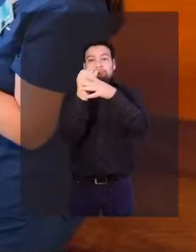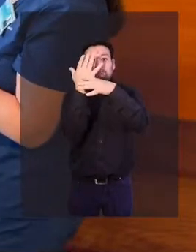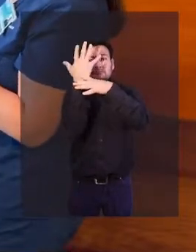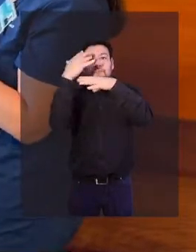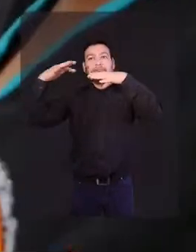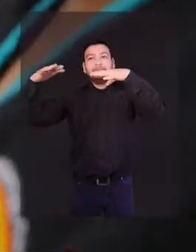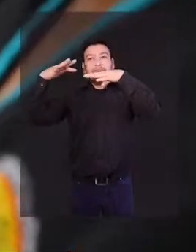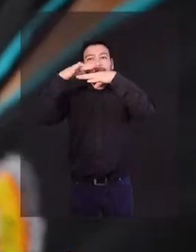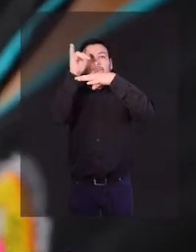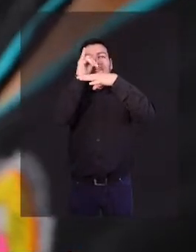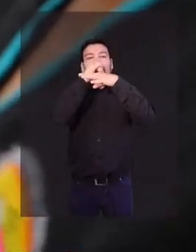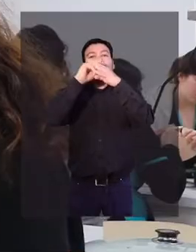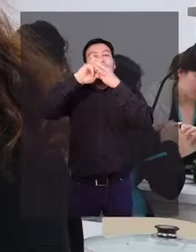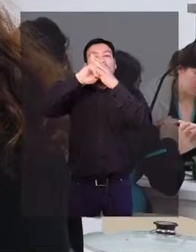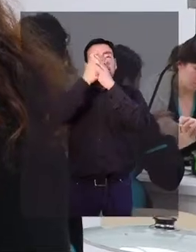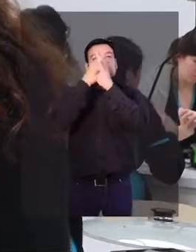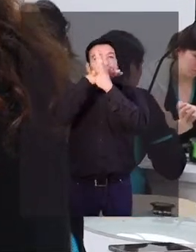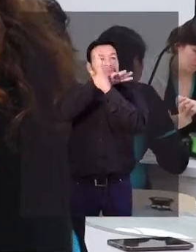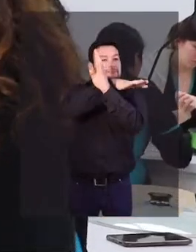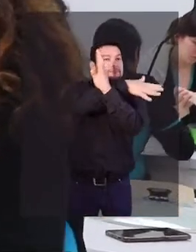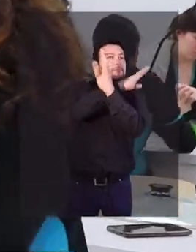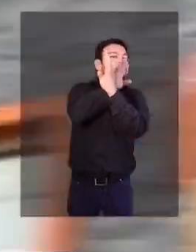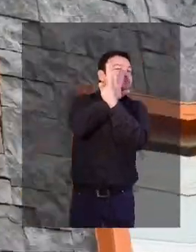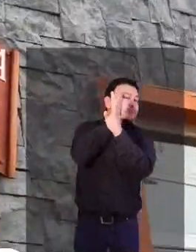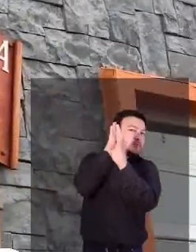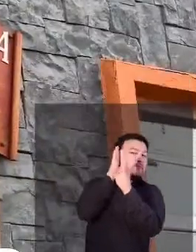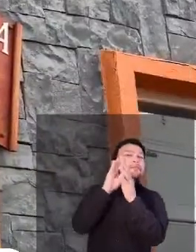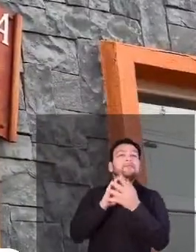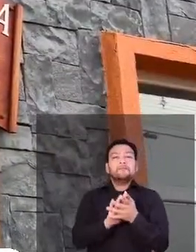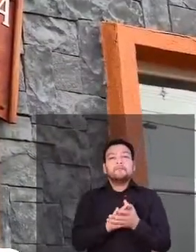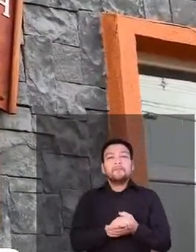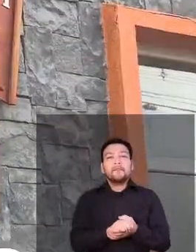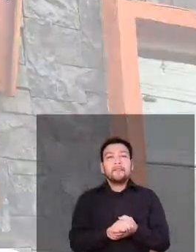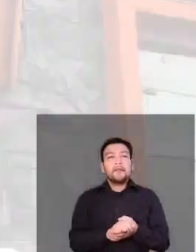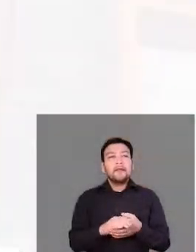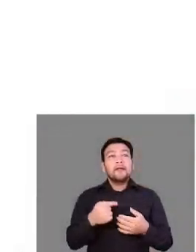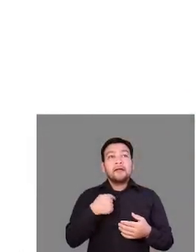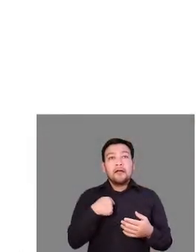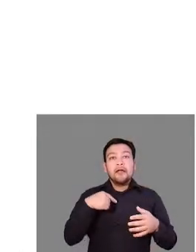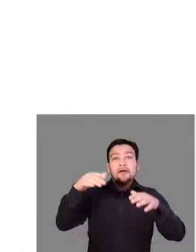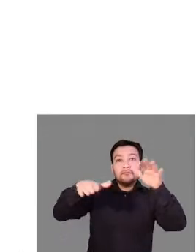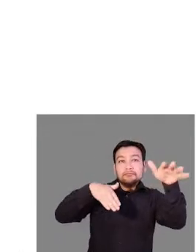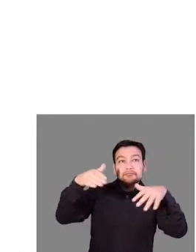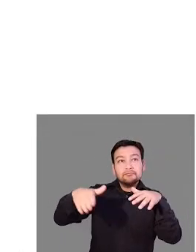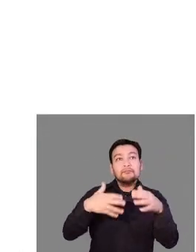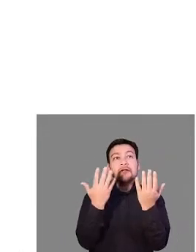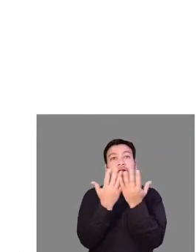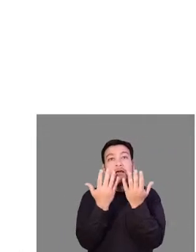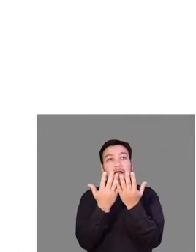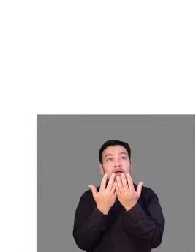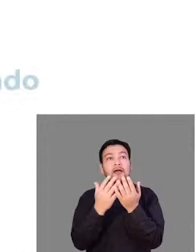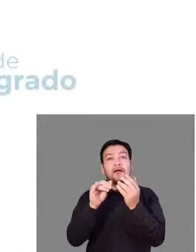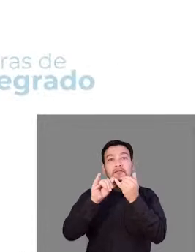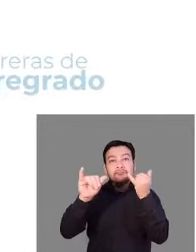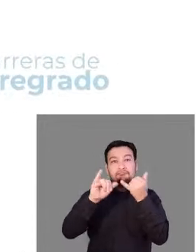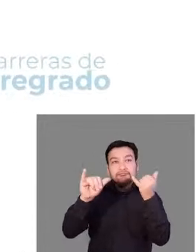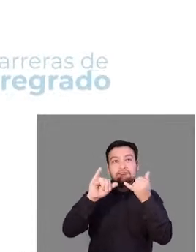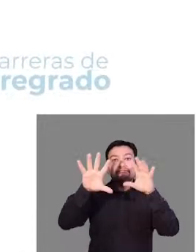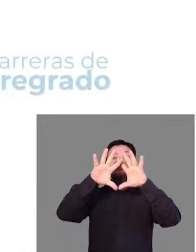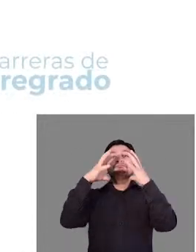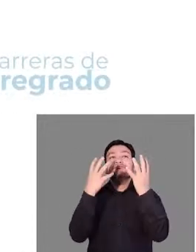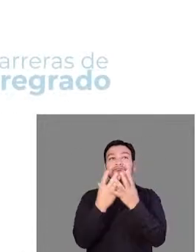ingeniería y tecnología y pedagogías. Nuestra universidad cuenta con 5 institutos, 5